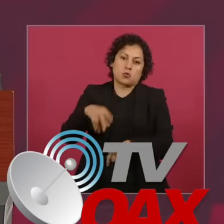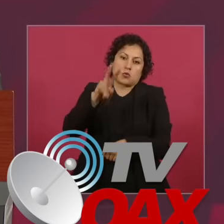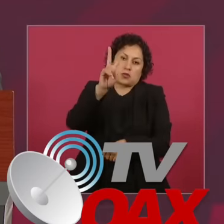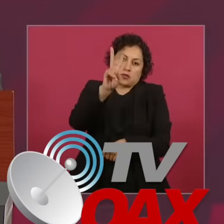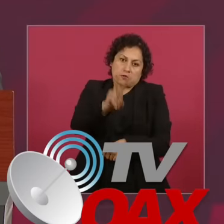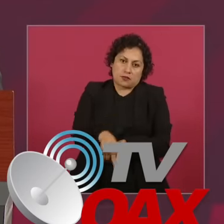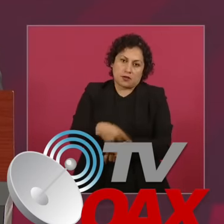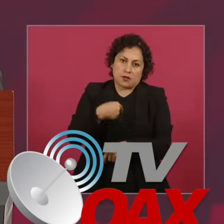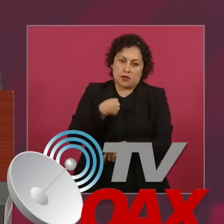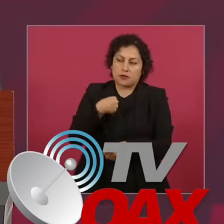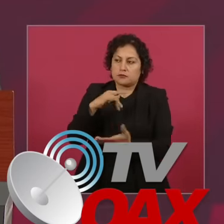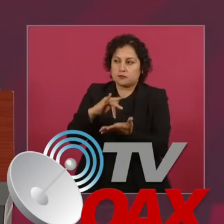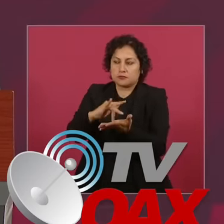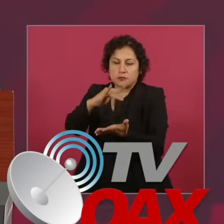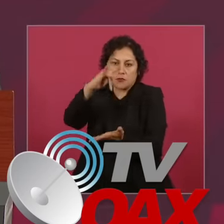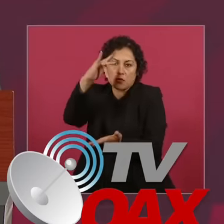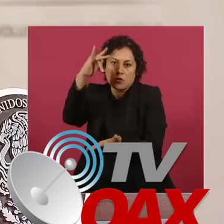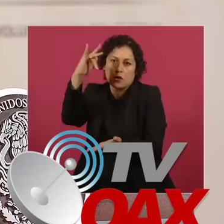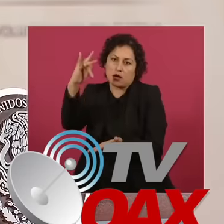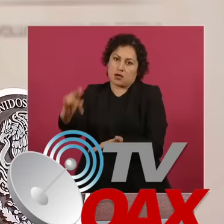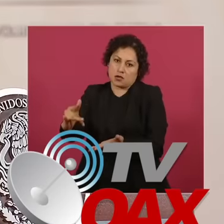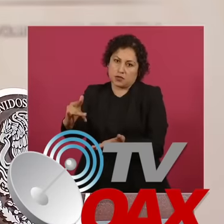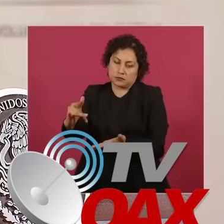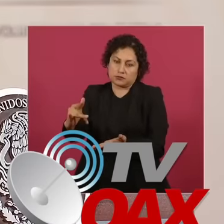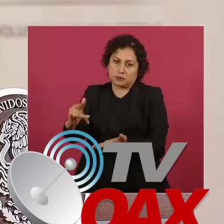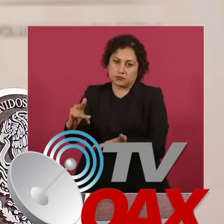de olvidarse, nobleza obliga.